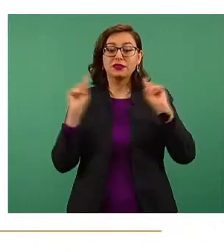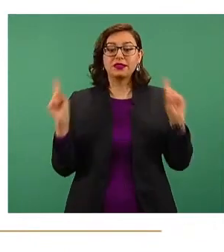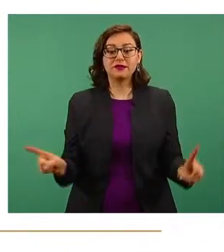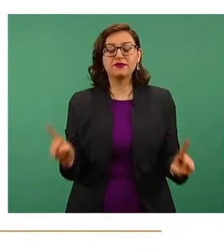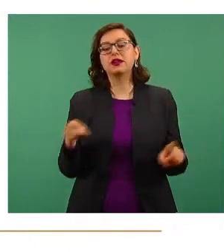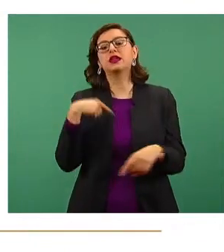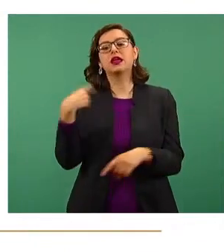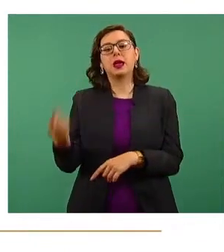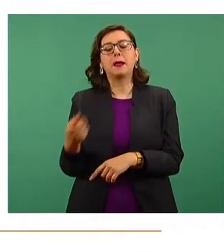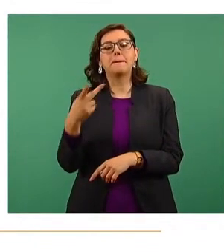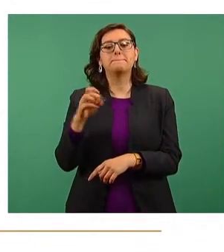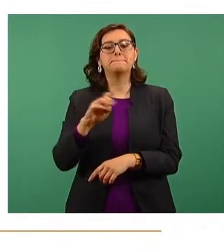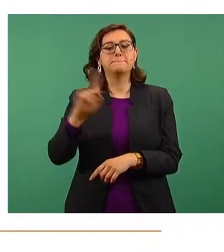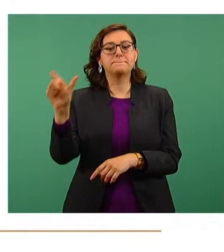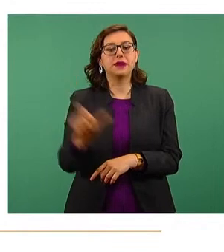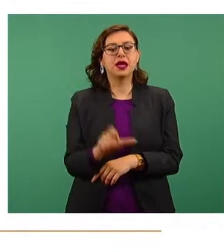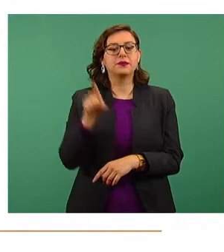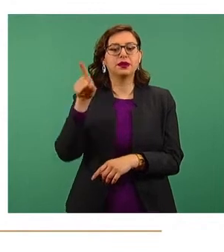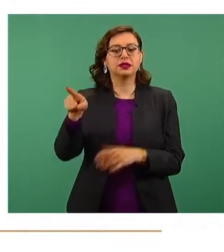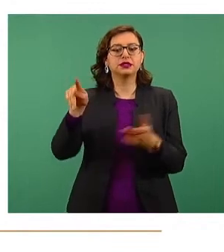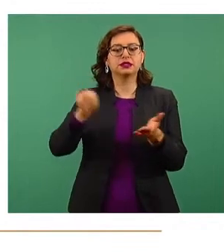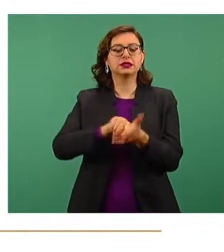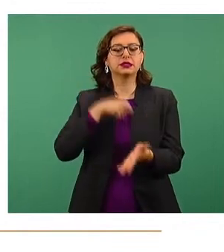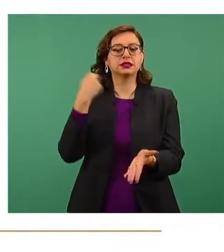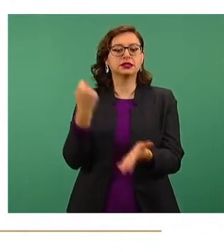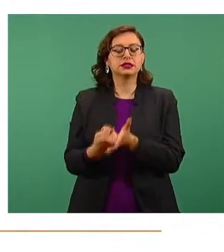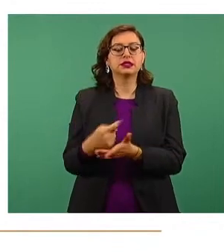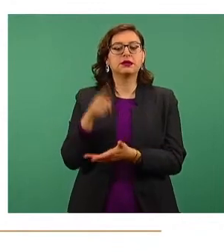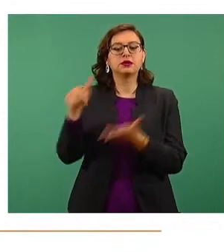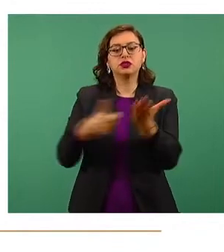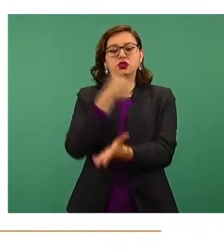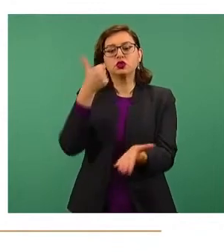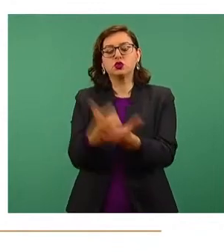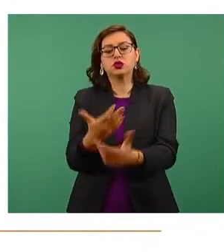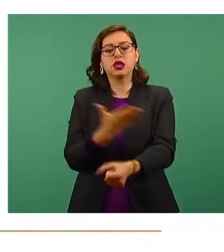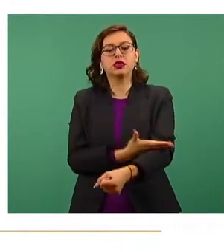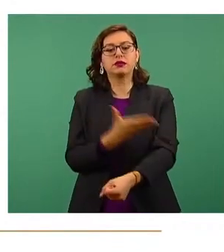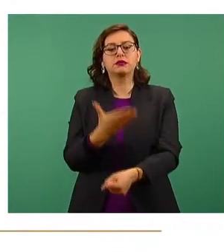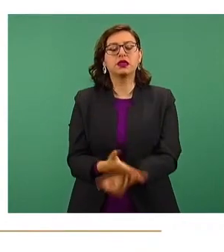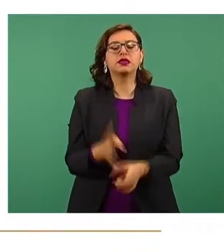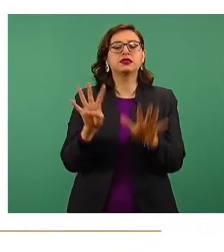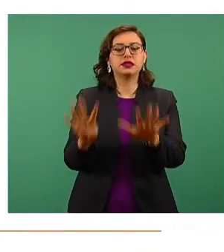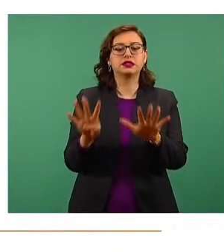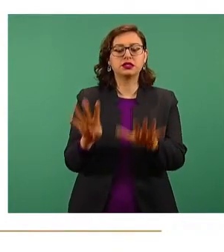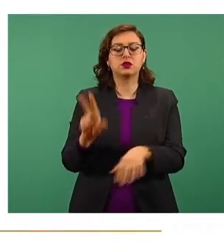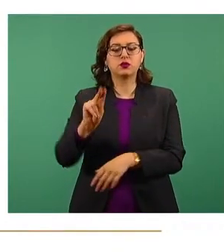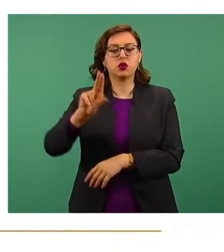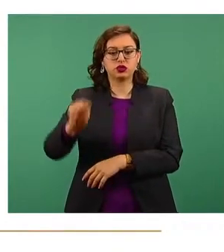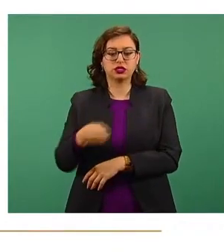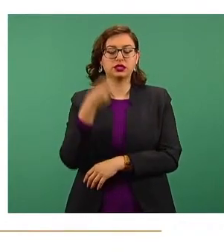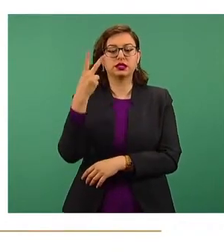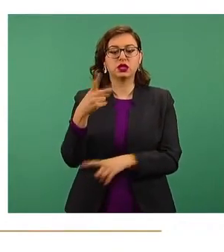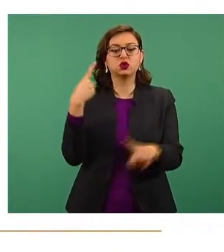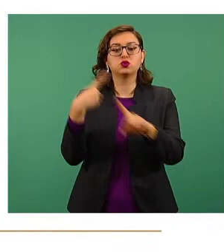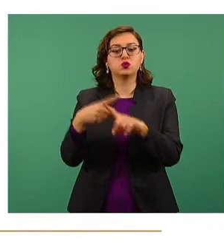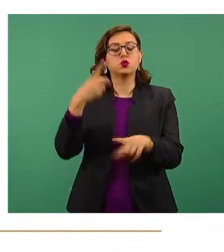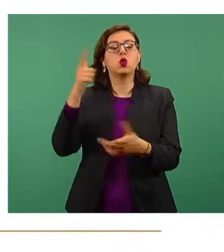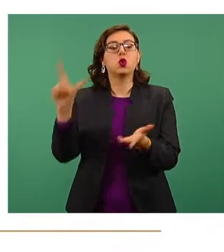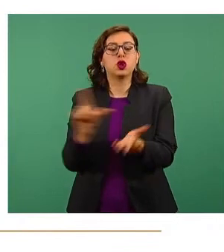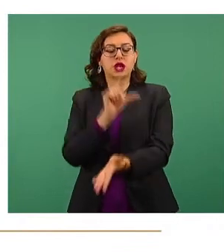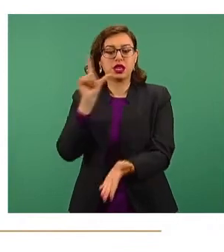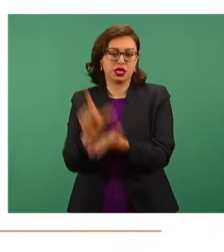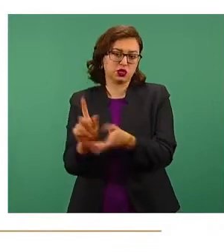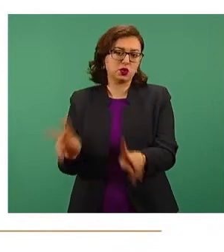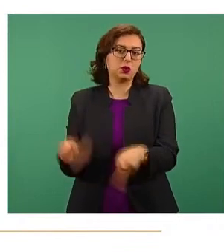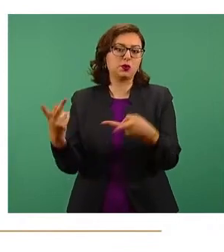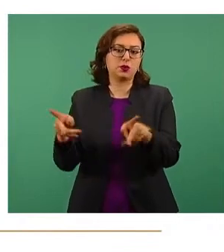de margen franquicia Pemex en Ciudad Madero, Tamaulipas, a 19 pesos con 82 centavos por litro el precio